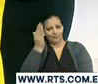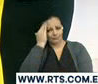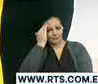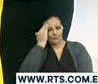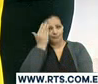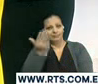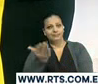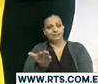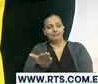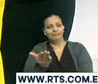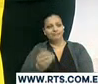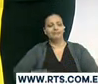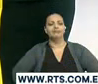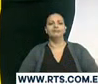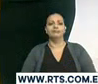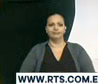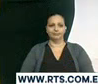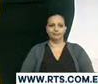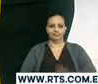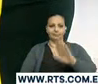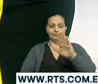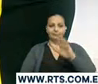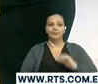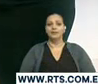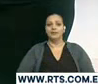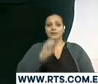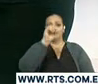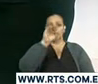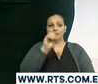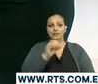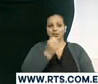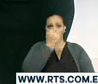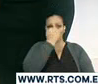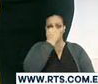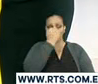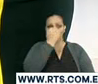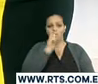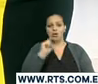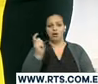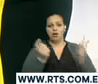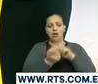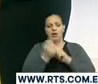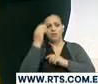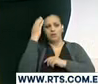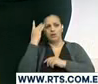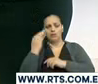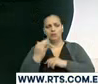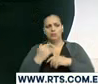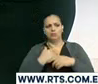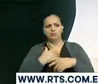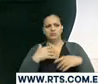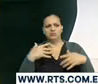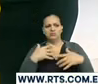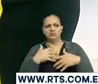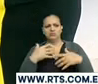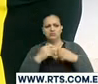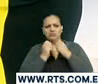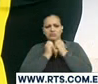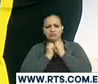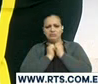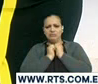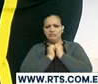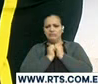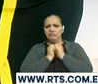cantones cambiaban de rojo a amarillo, mucha gente estaba preocupada y tenían su razón, ¿no?, de que nuevamente iba a haber una propagación del